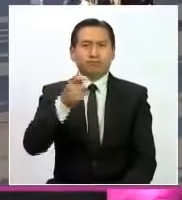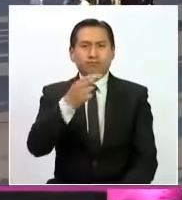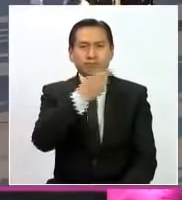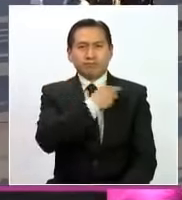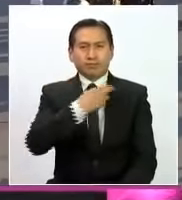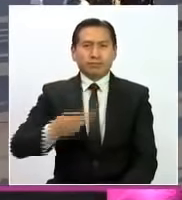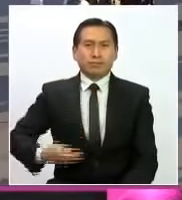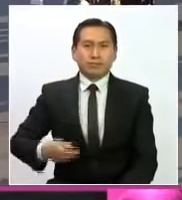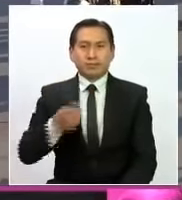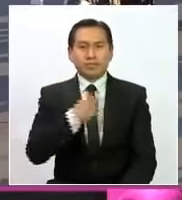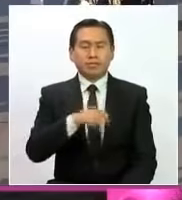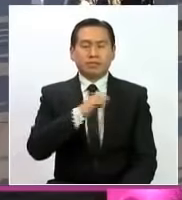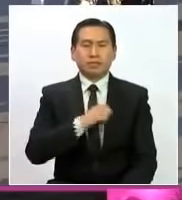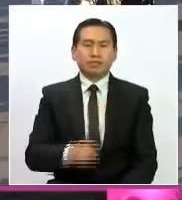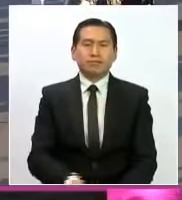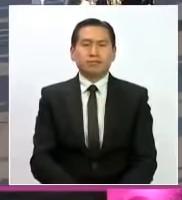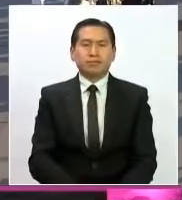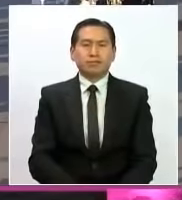rey.